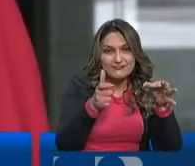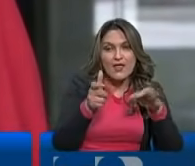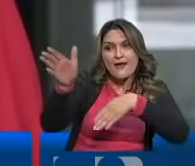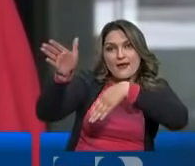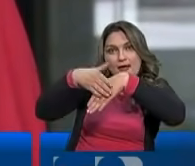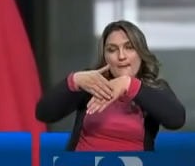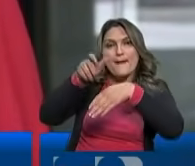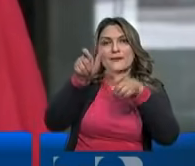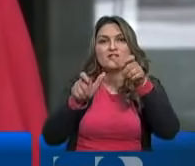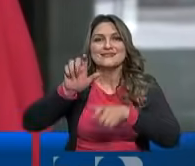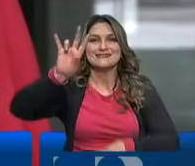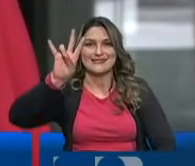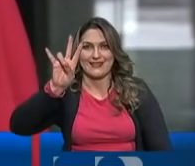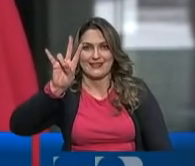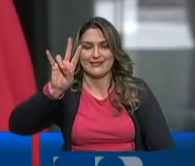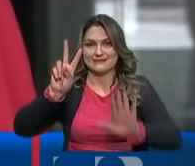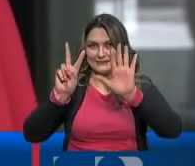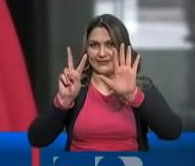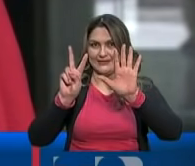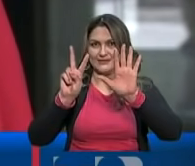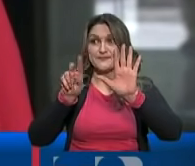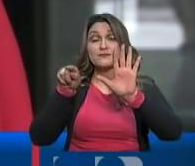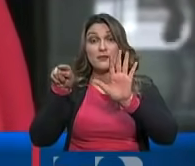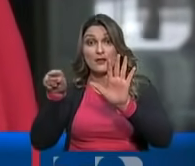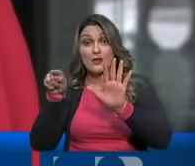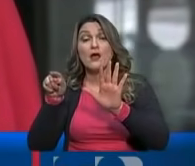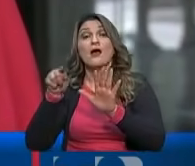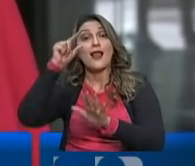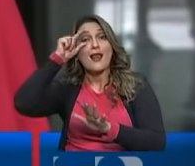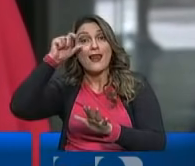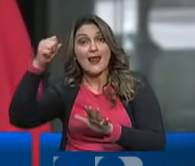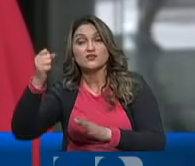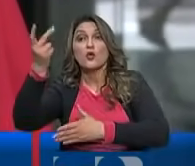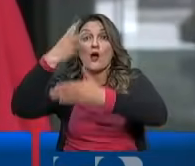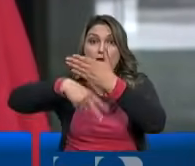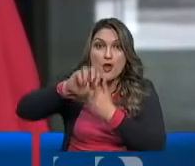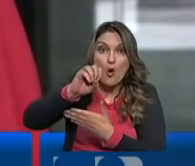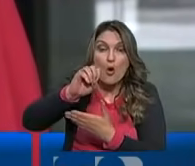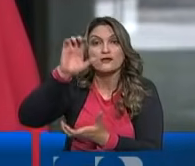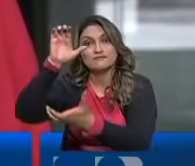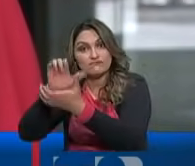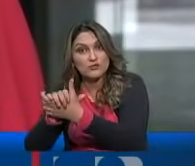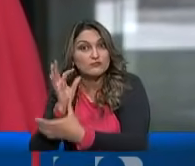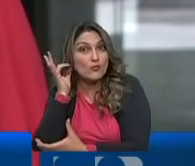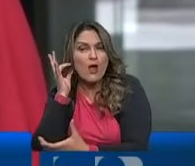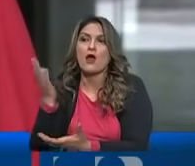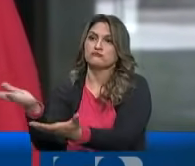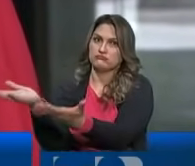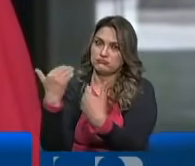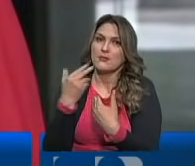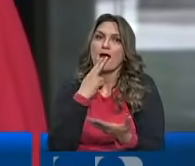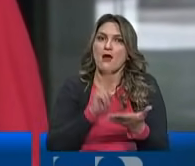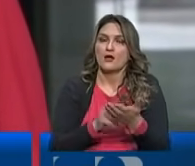7 acudió. Entre ellos está, por ejemplo, la esposa y el hijo del presidente de la República, Guillermo Lasso, que mediante una carta